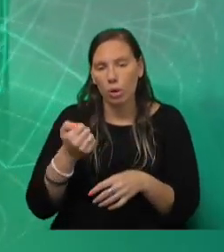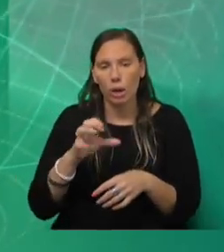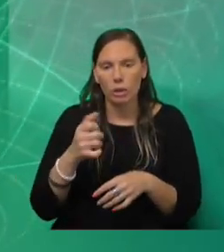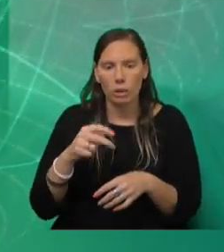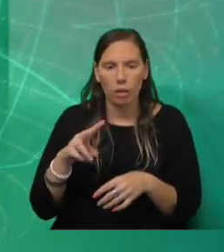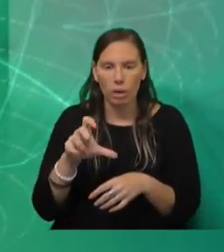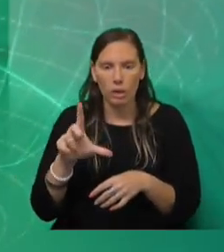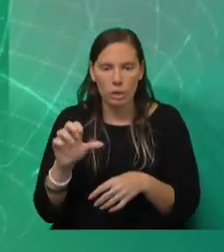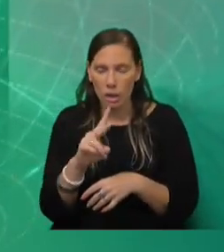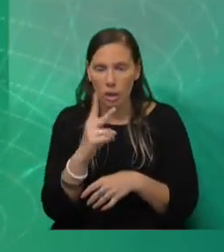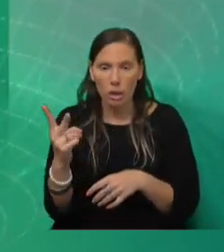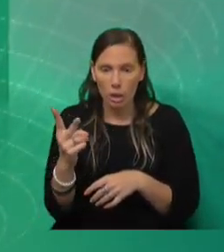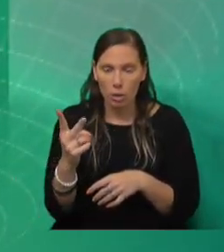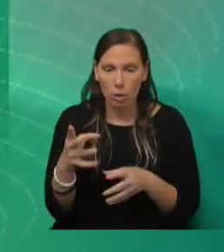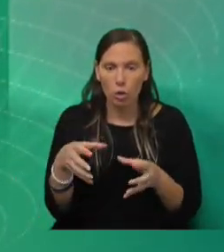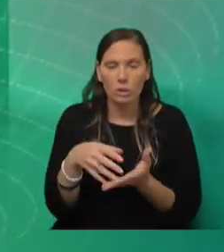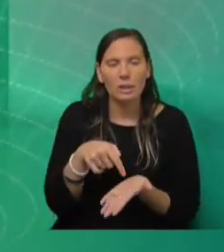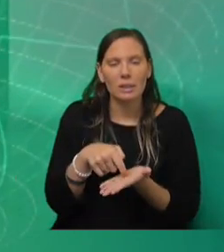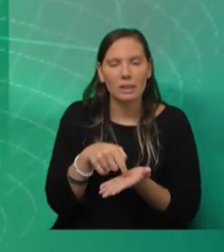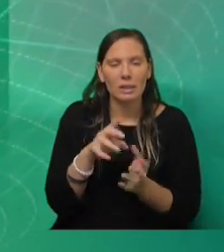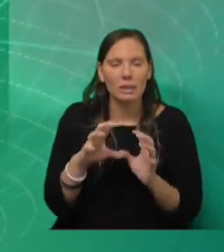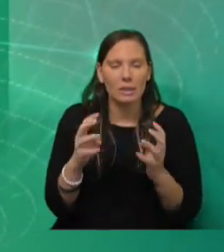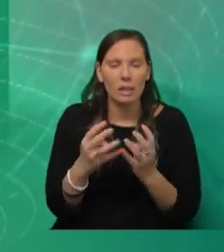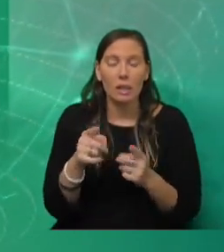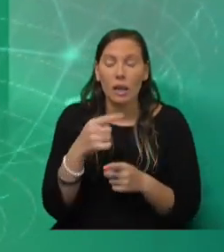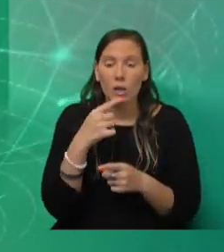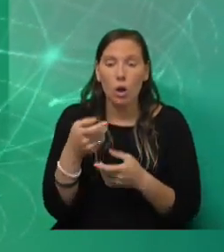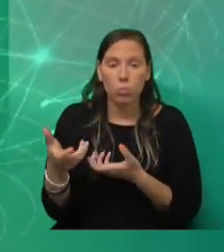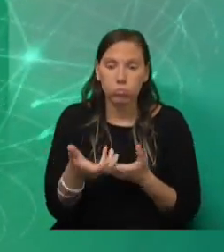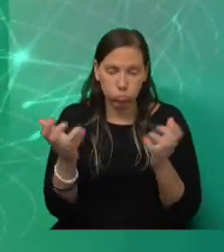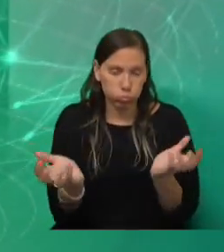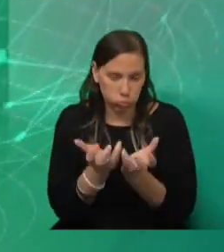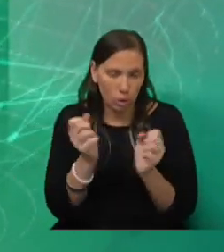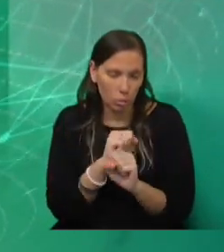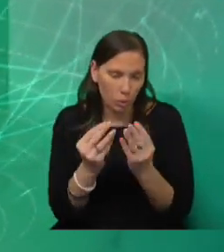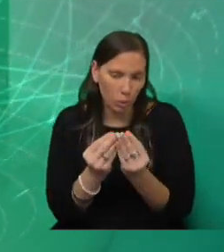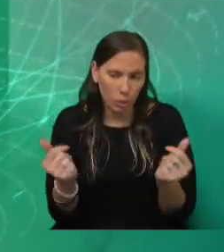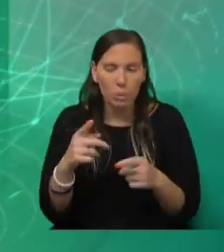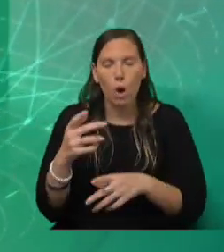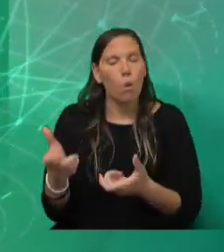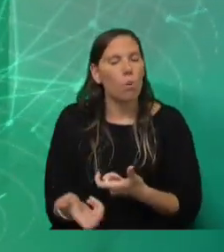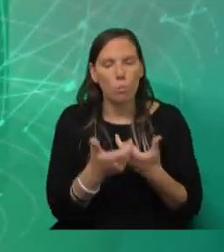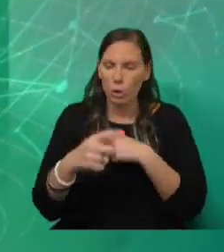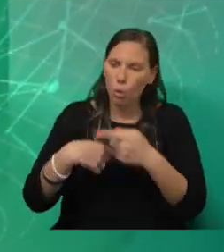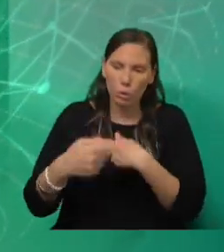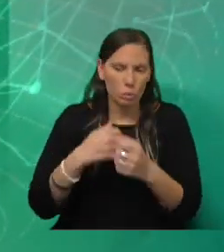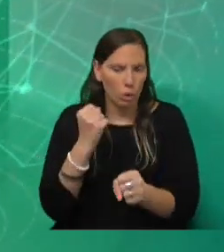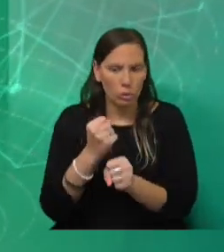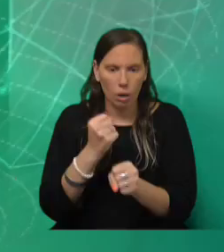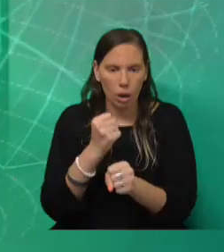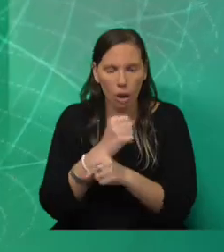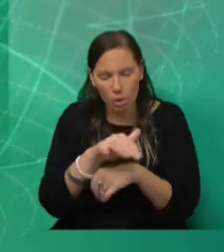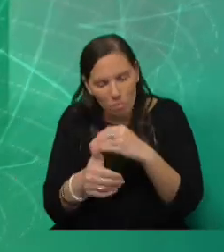cisternas del cuartel Centenario las llamas fueron controladas durante la madrugada pero los bomberos continuaron trabajando durante toda la